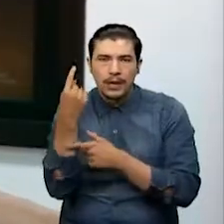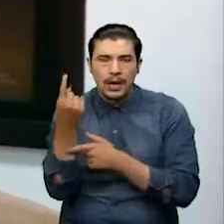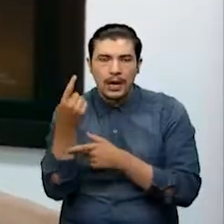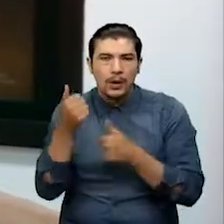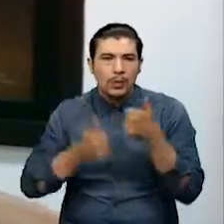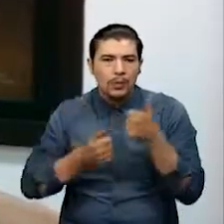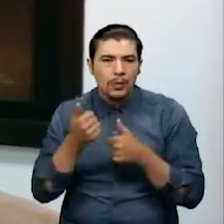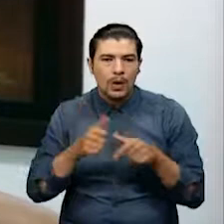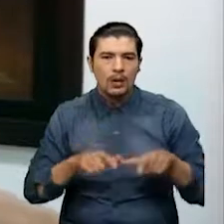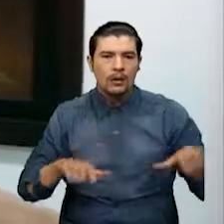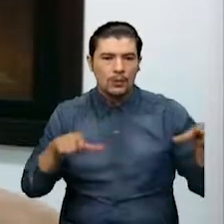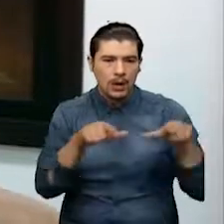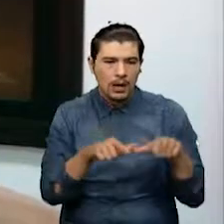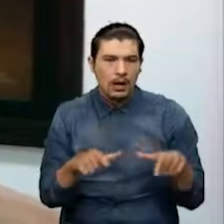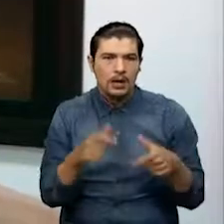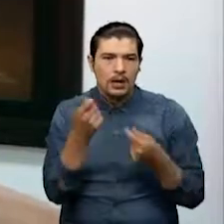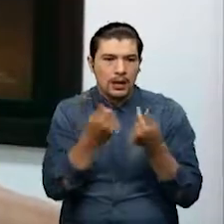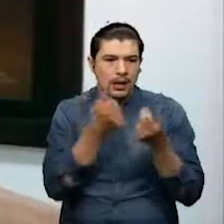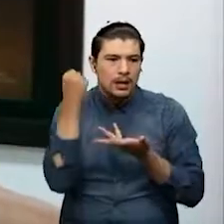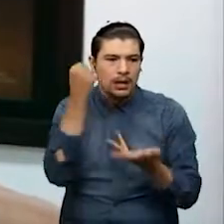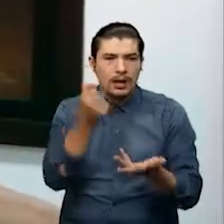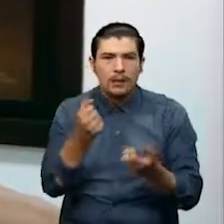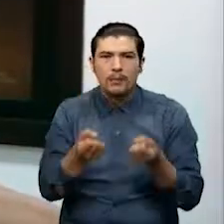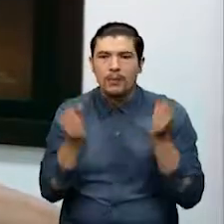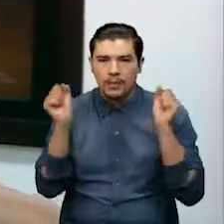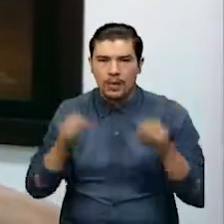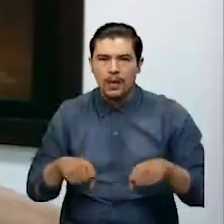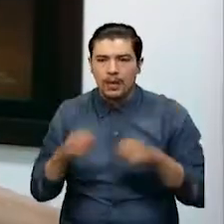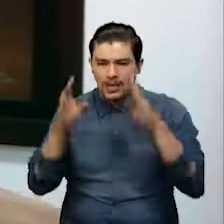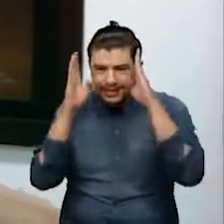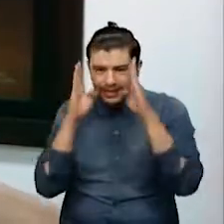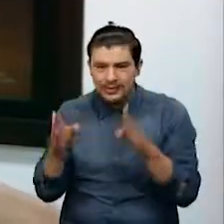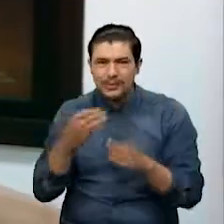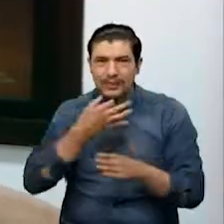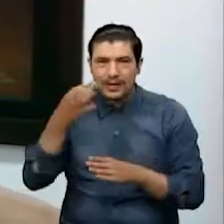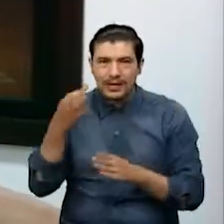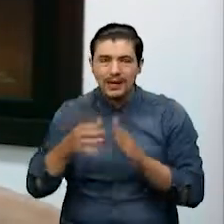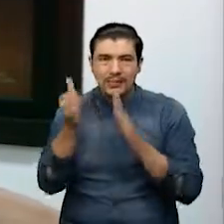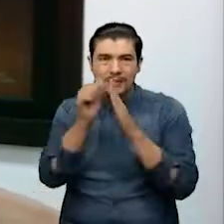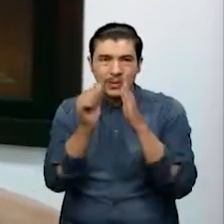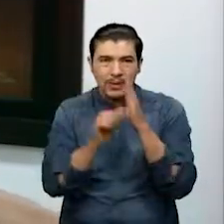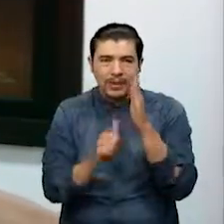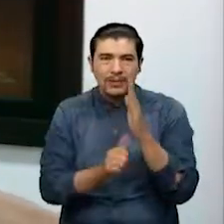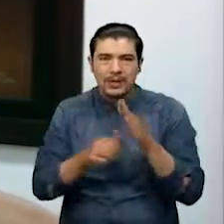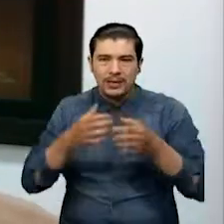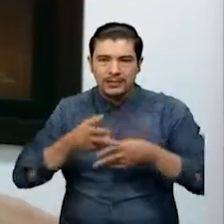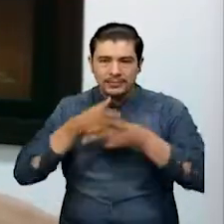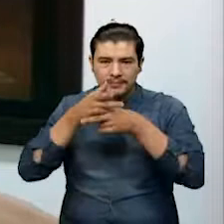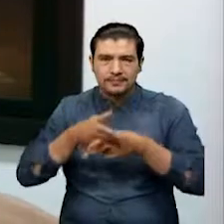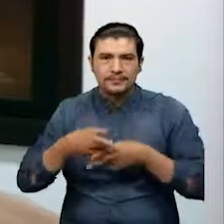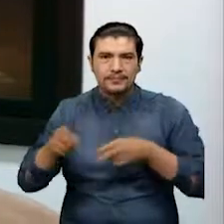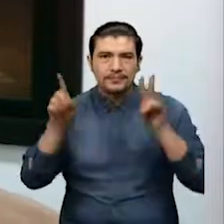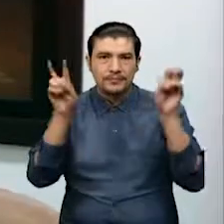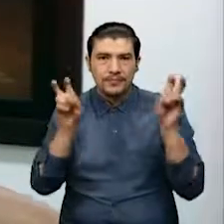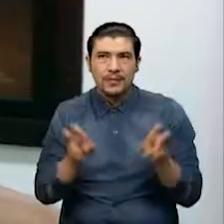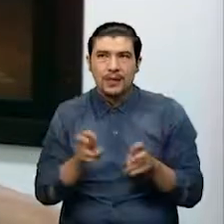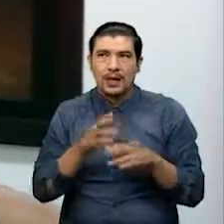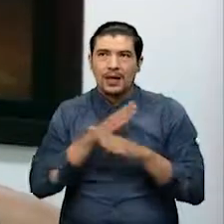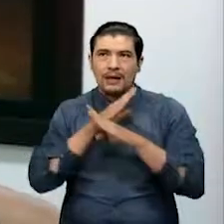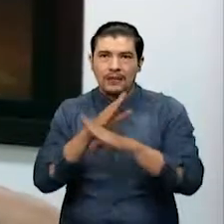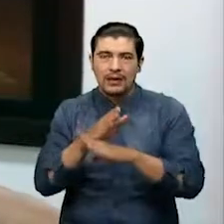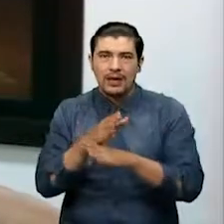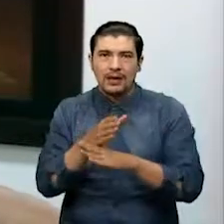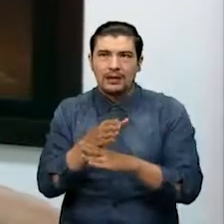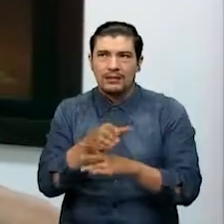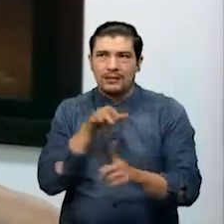refugio cómo van a ser destinados para los programas realmente de protección y prevención en el tema por sobre todo de la delincuencia y del